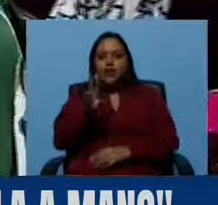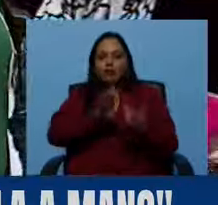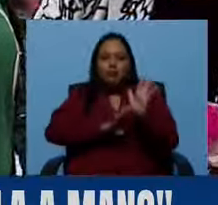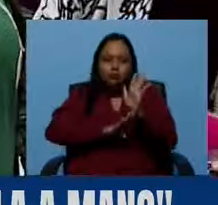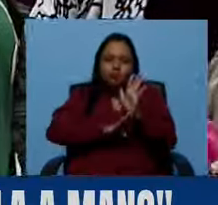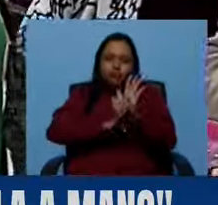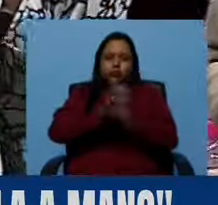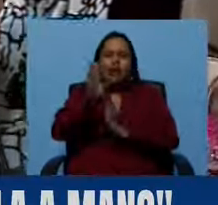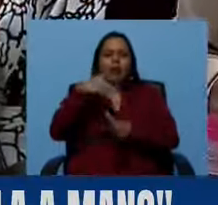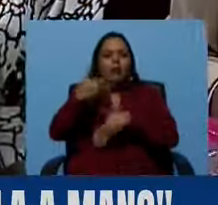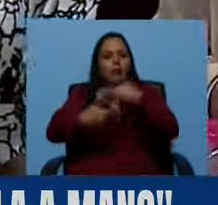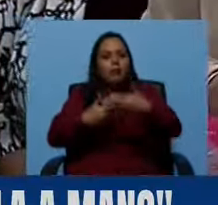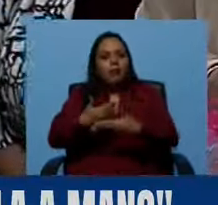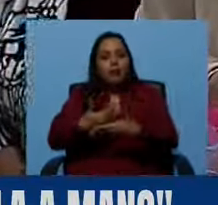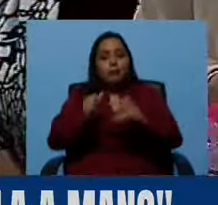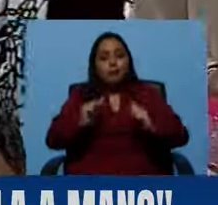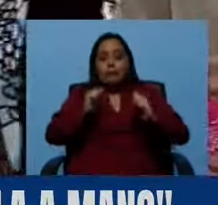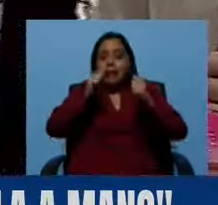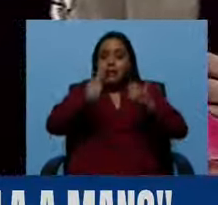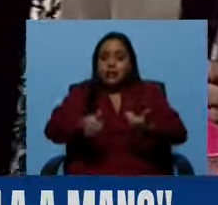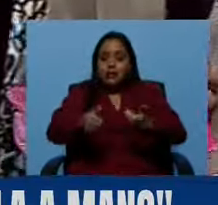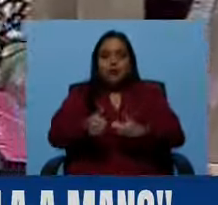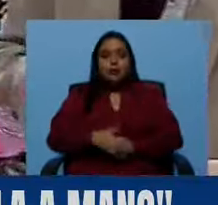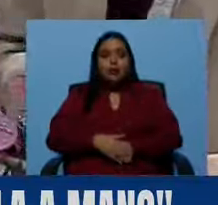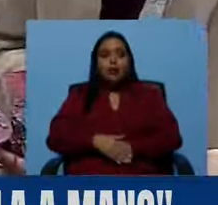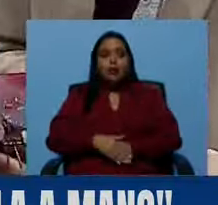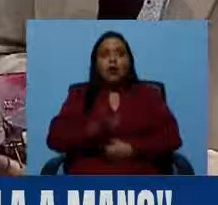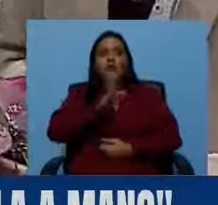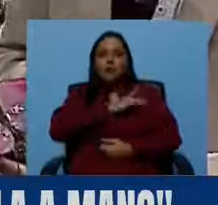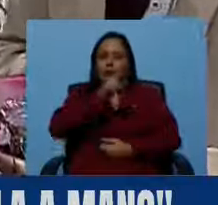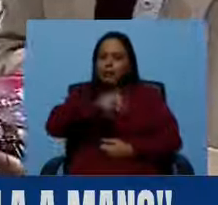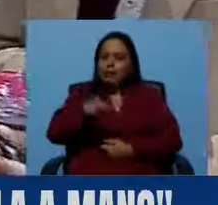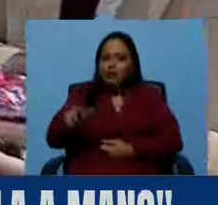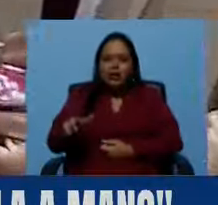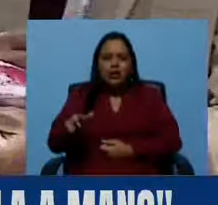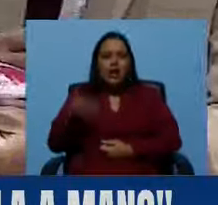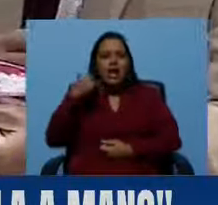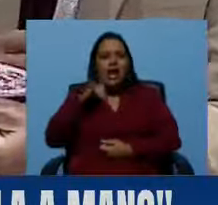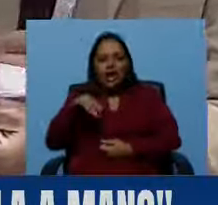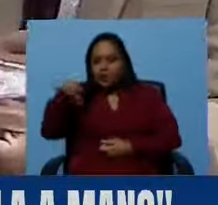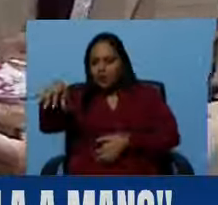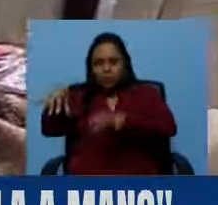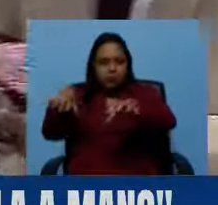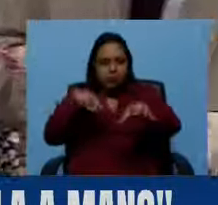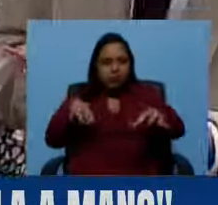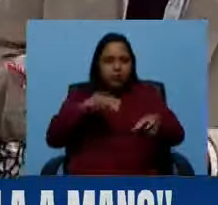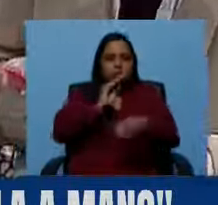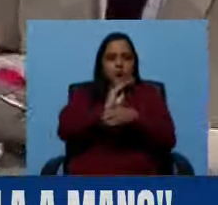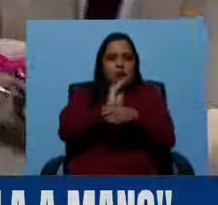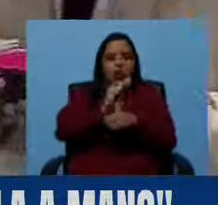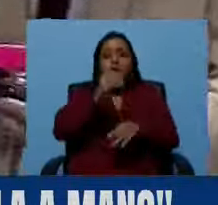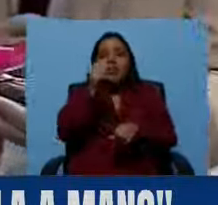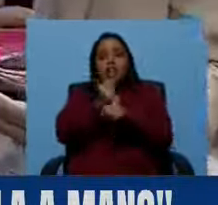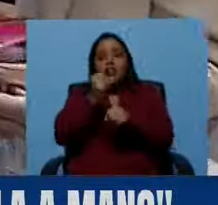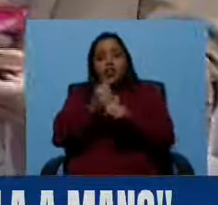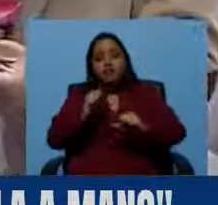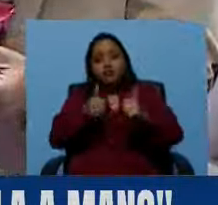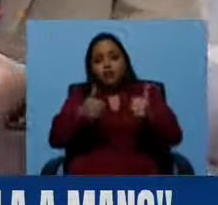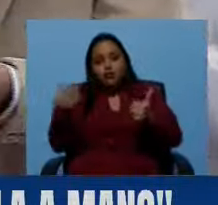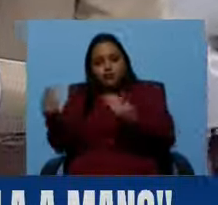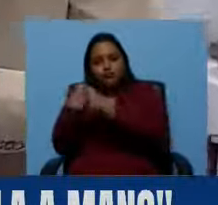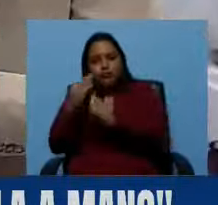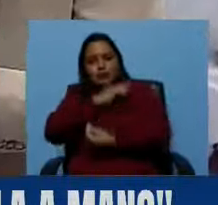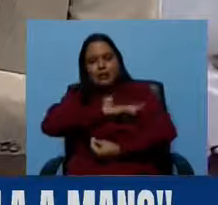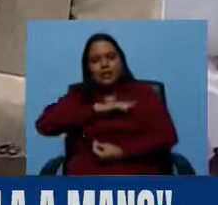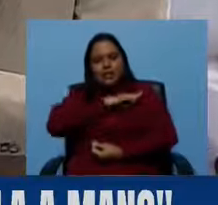¿no? Nosotros comenzamos con nuestros productores que tienen indicación geográfica protegida. Fue un trabajo que comenzamos junto al ministro Luis Villegas